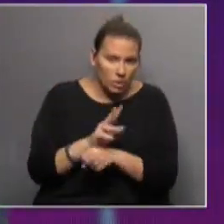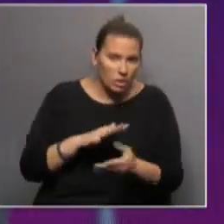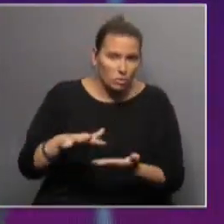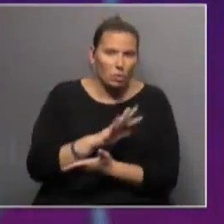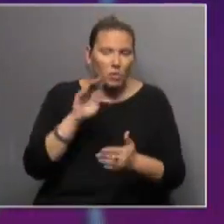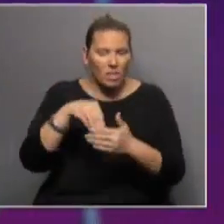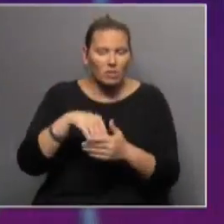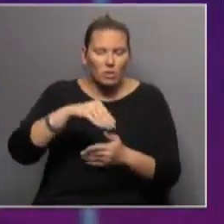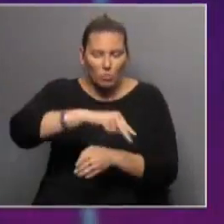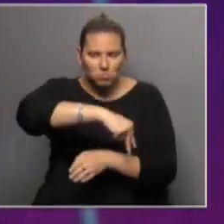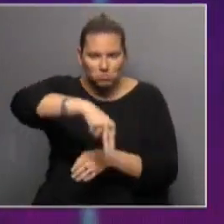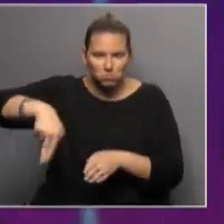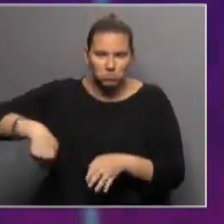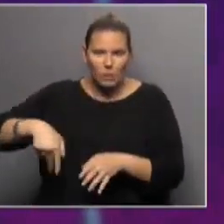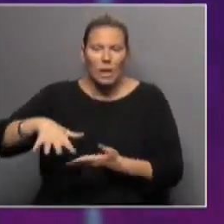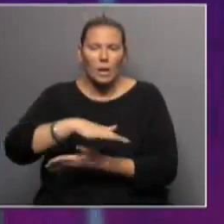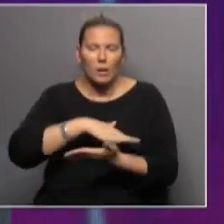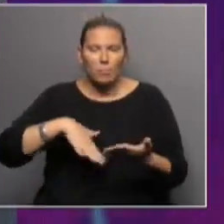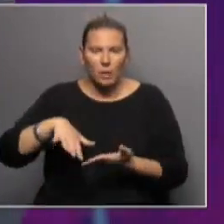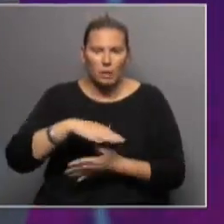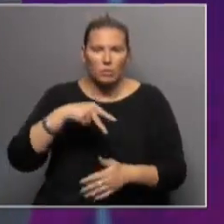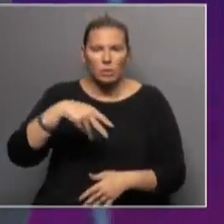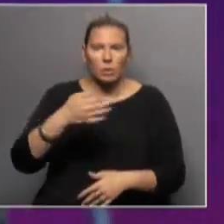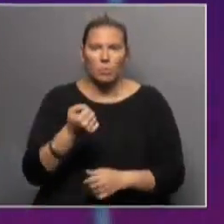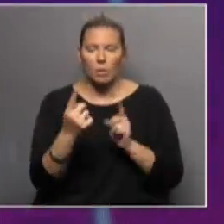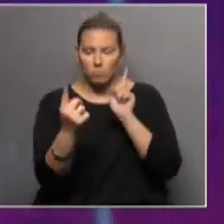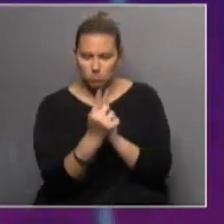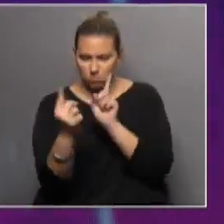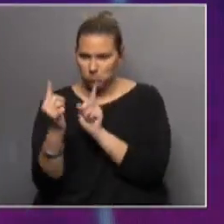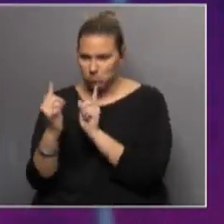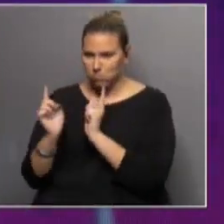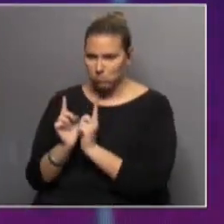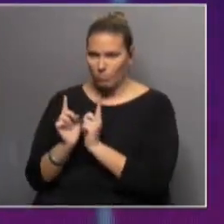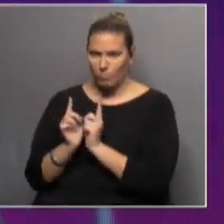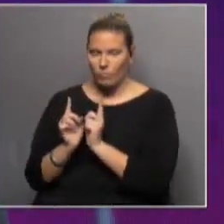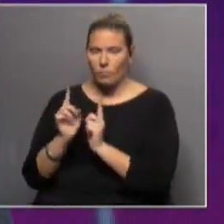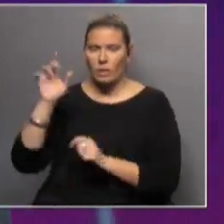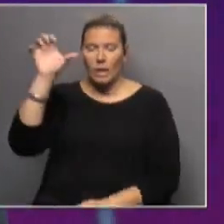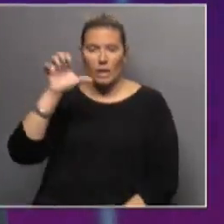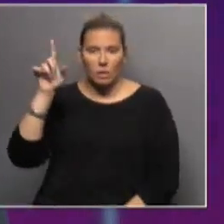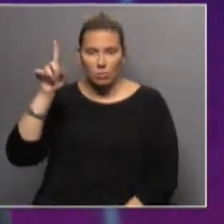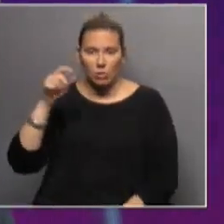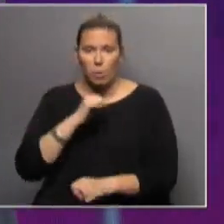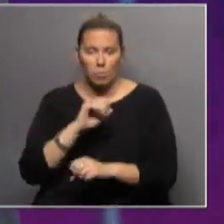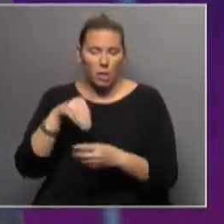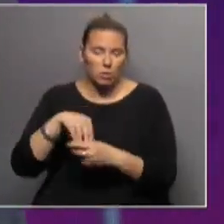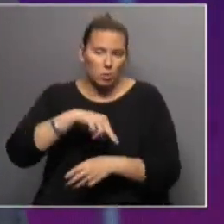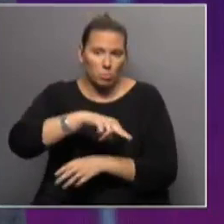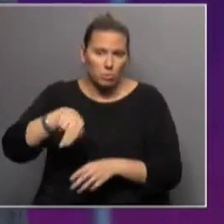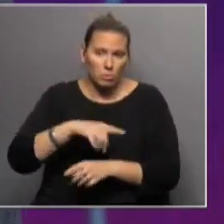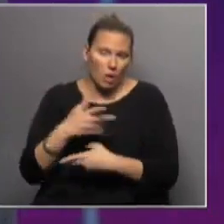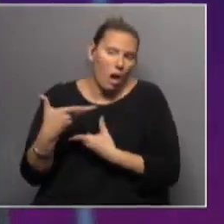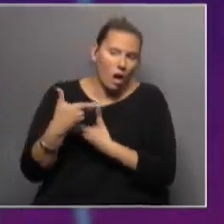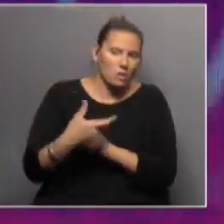pintura. Entonces, los espacios en la NBA son más de uno por uno, de uno contra uno. ¿Tá? En regla FIBA vos puedes estar dentro de la pintura, entonces las